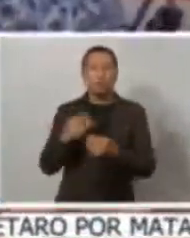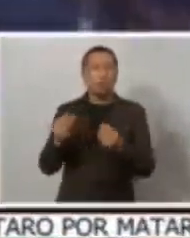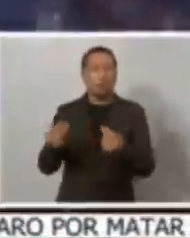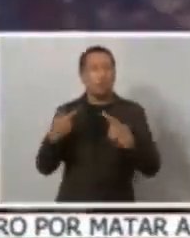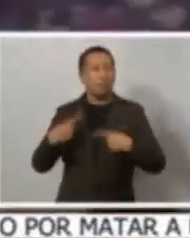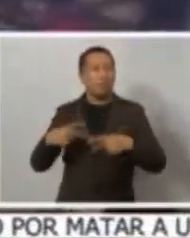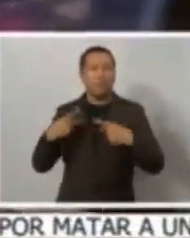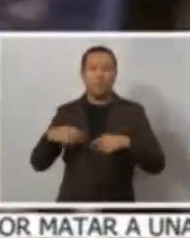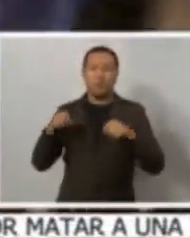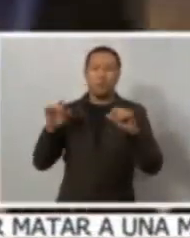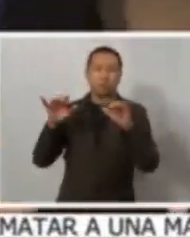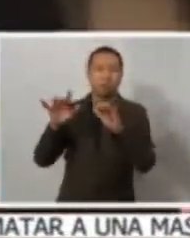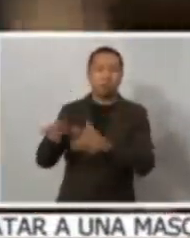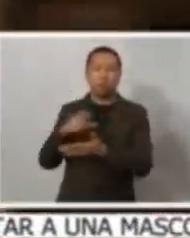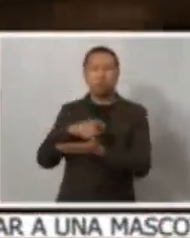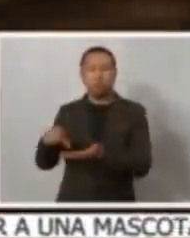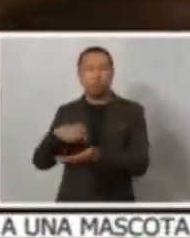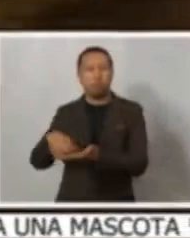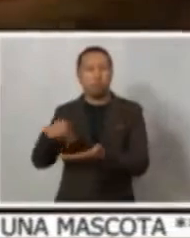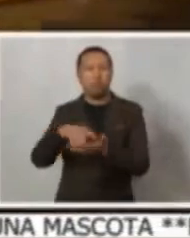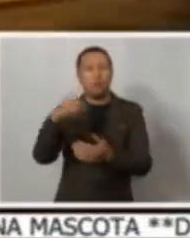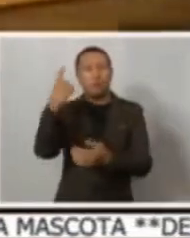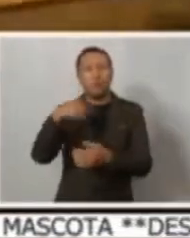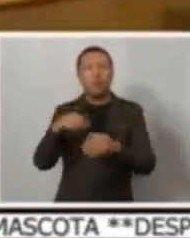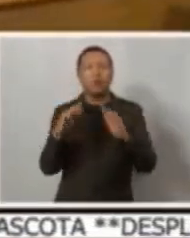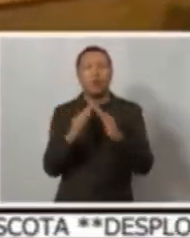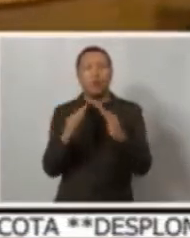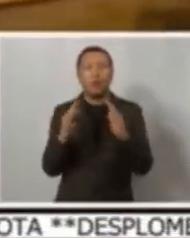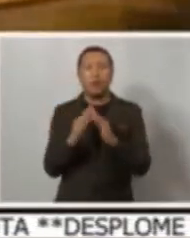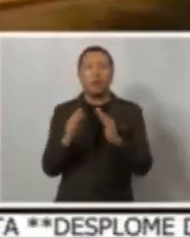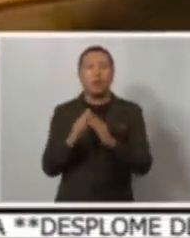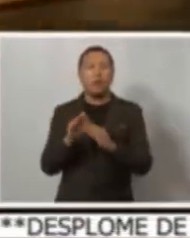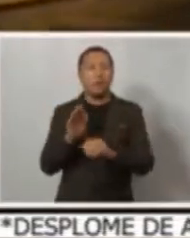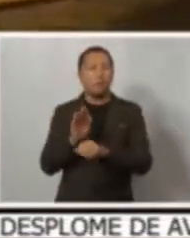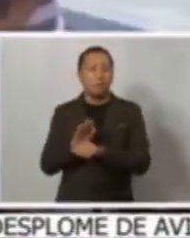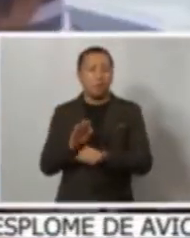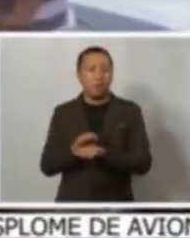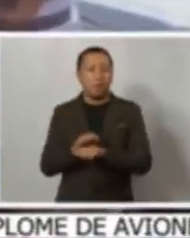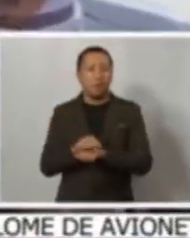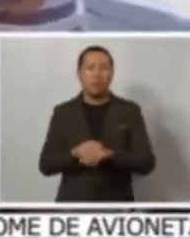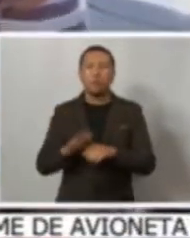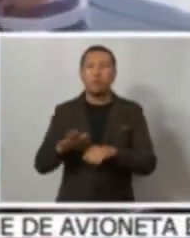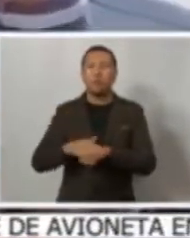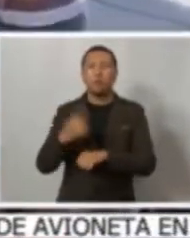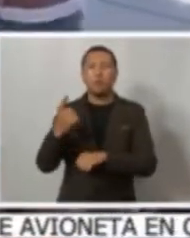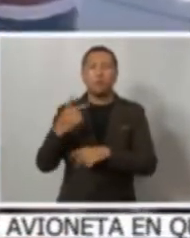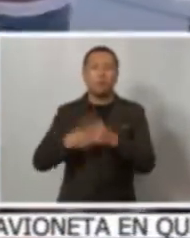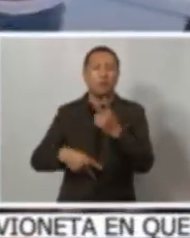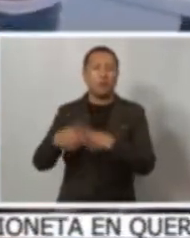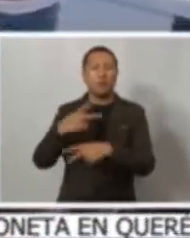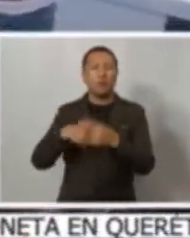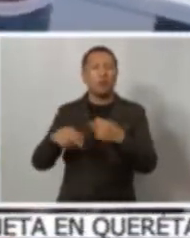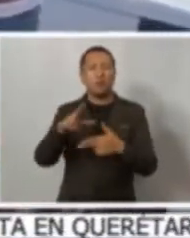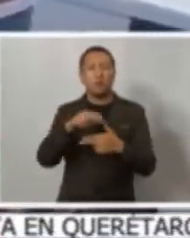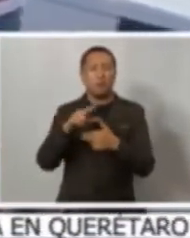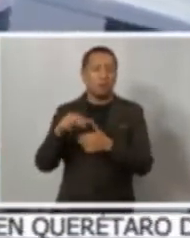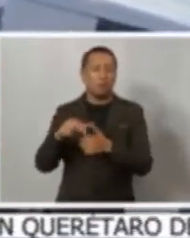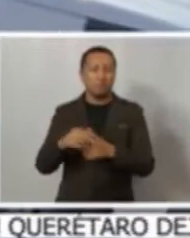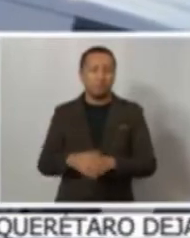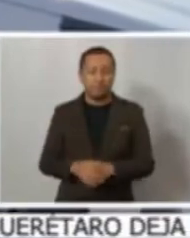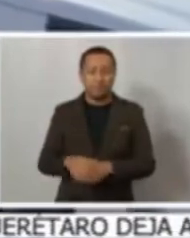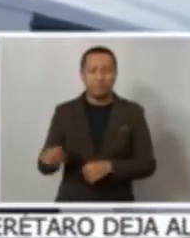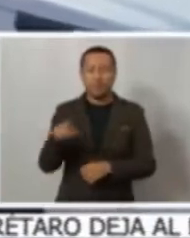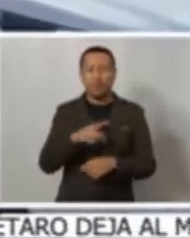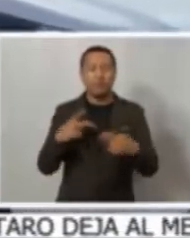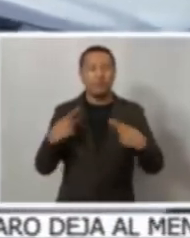de víveres y utensilios para proteger sus viviendas ante la llegada del huracán Delta. Los solidarenses adquirieron